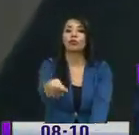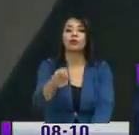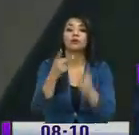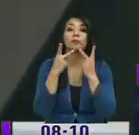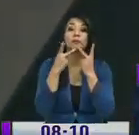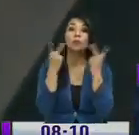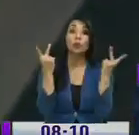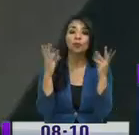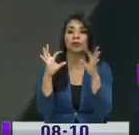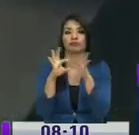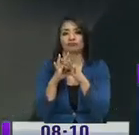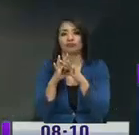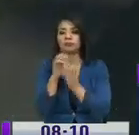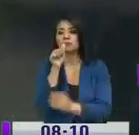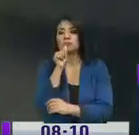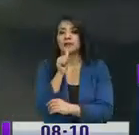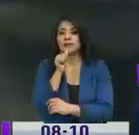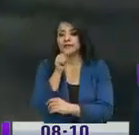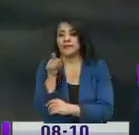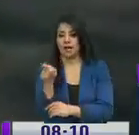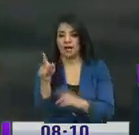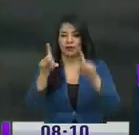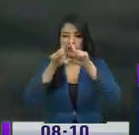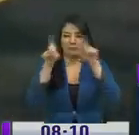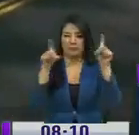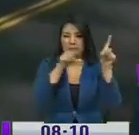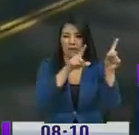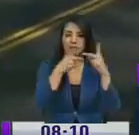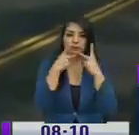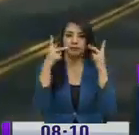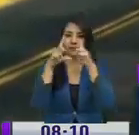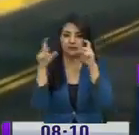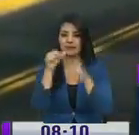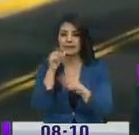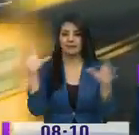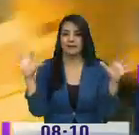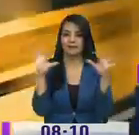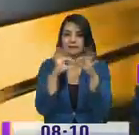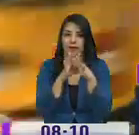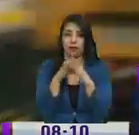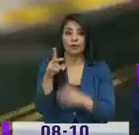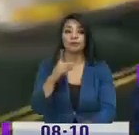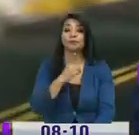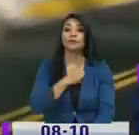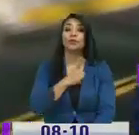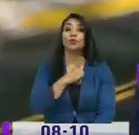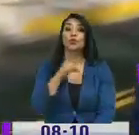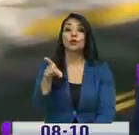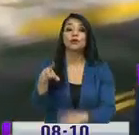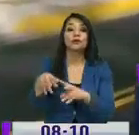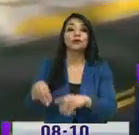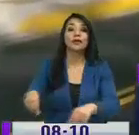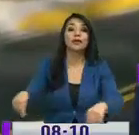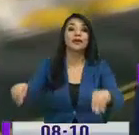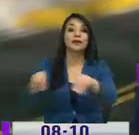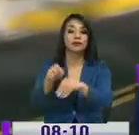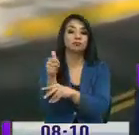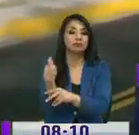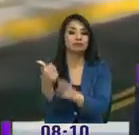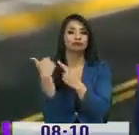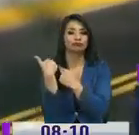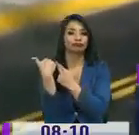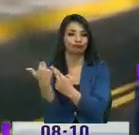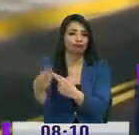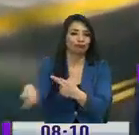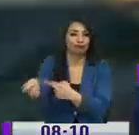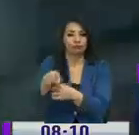público-privado porque eso va a ser los dueños de los terrenos que quedan acá en el